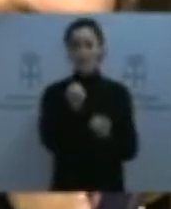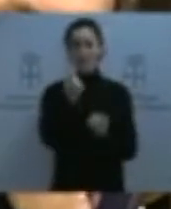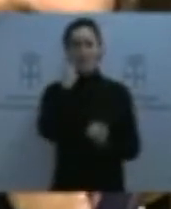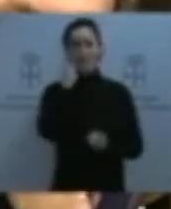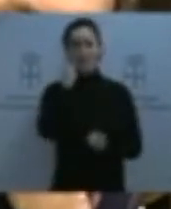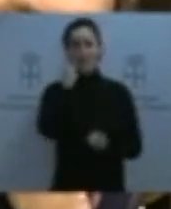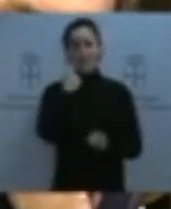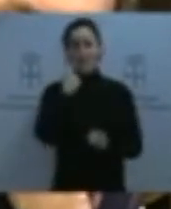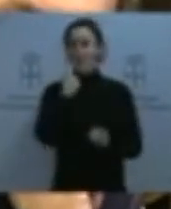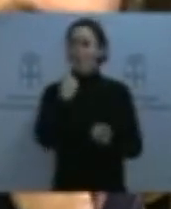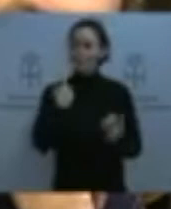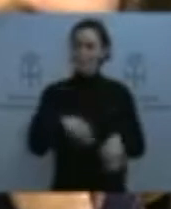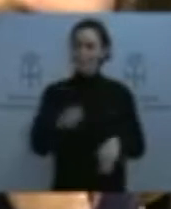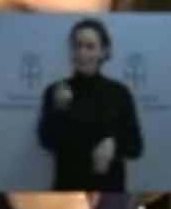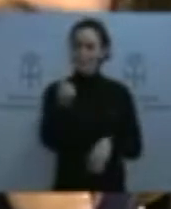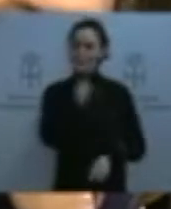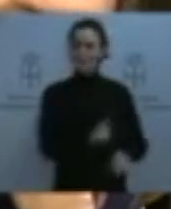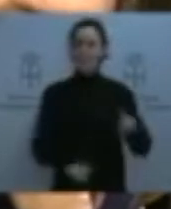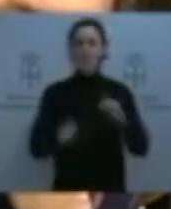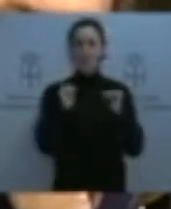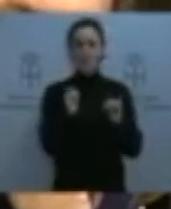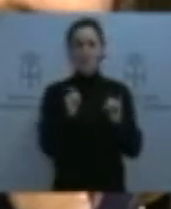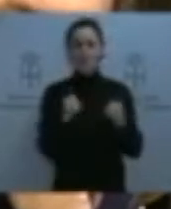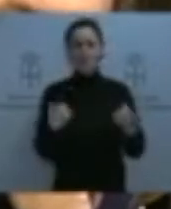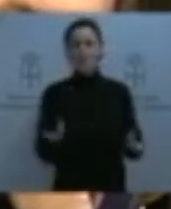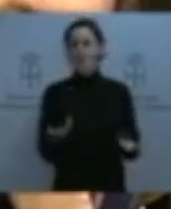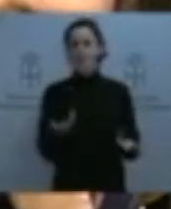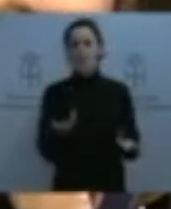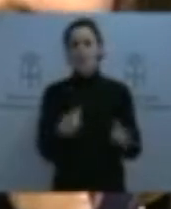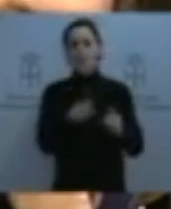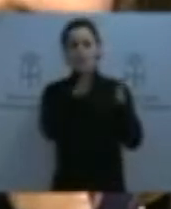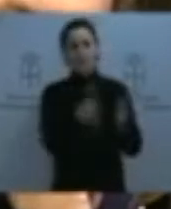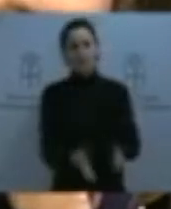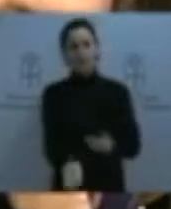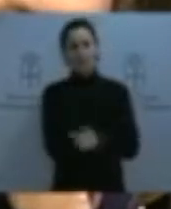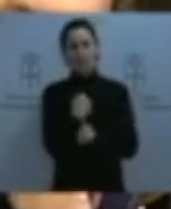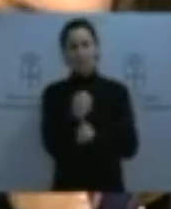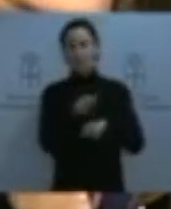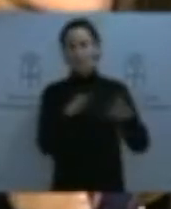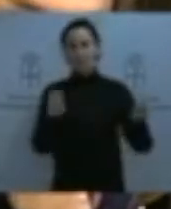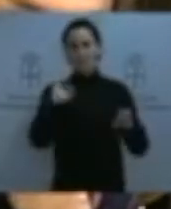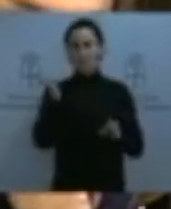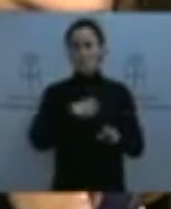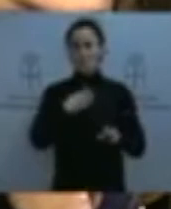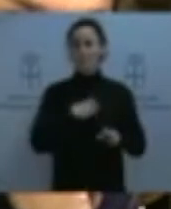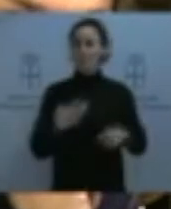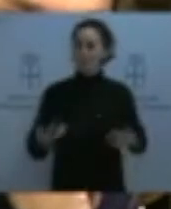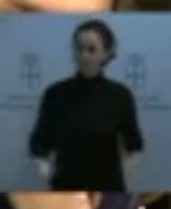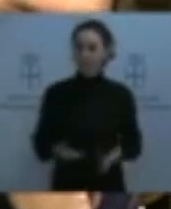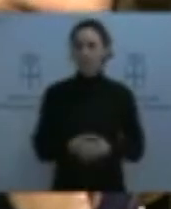muy fuerte. Por lo tanto, usted no puede, entendemos, obviar esta cuestión. Hay